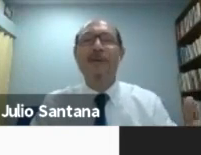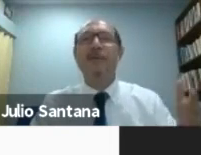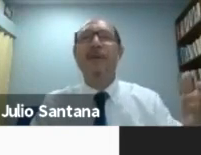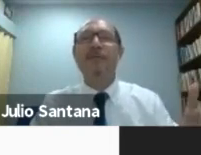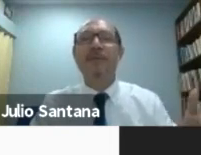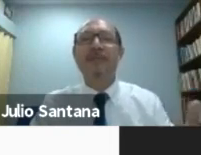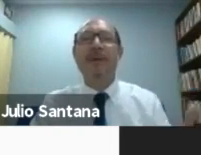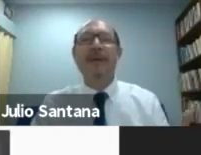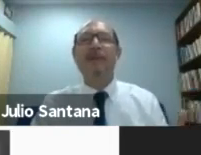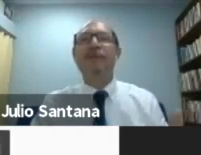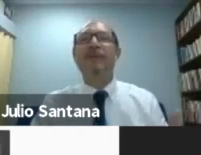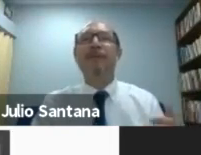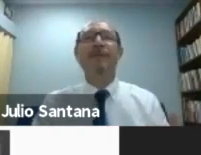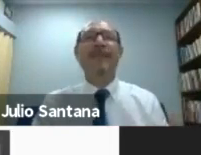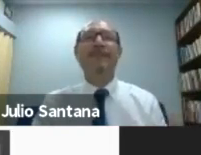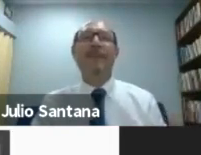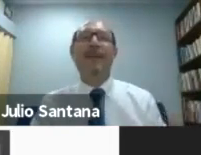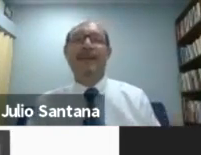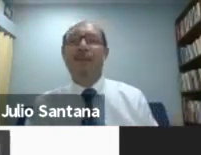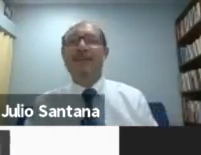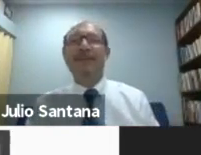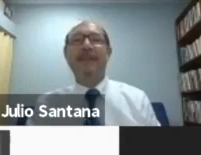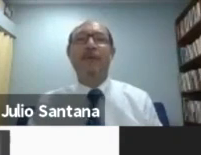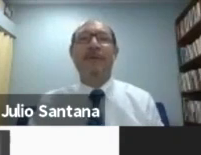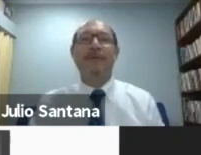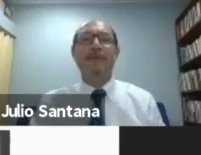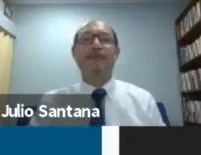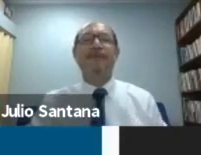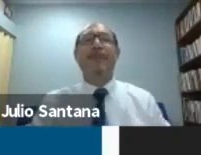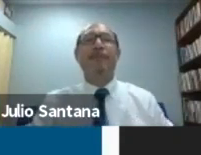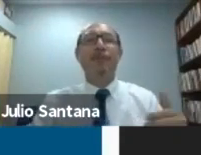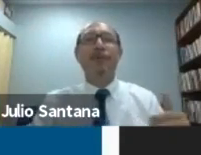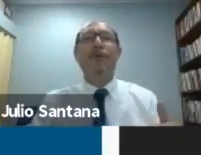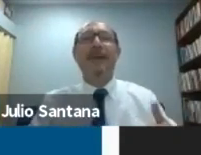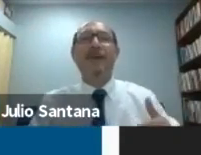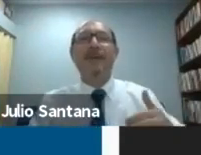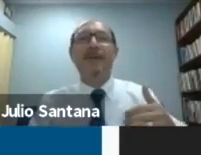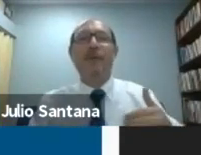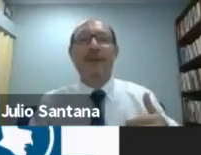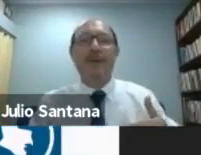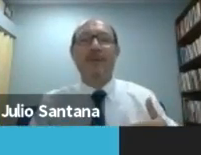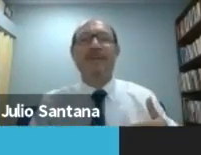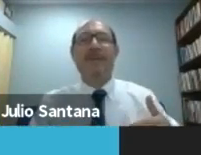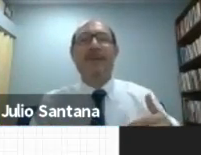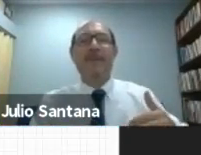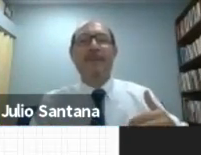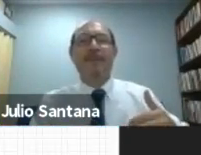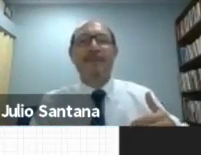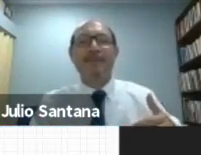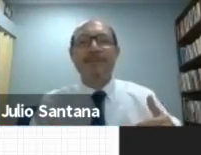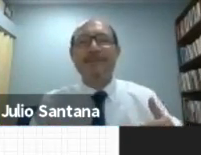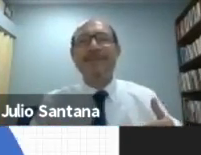desarrollar educaciones continuas y un simposio internacional de respuesta ante el COVID. Muchos colegios de psicología, como mencioné,